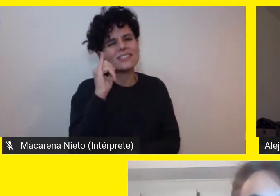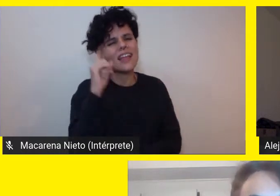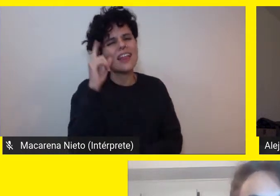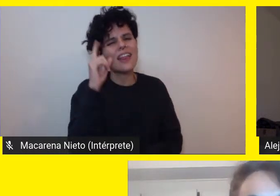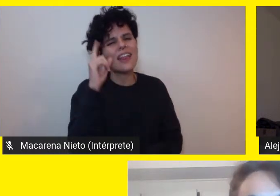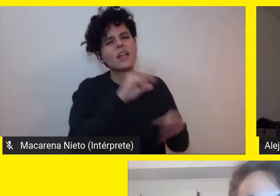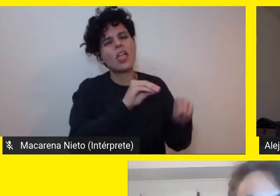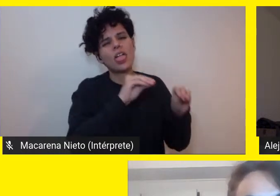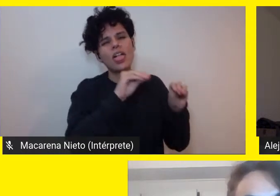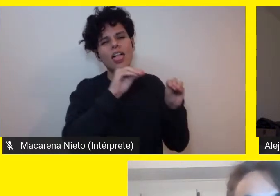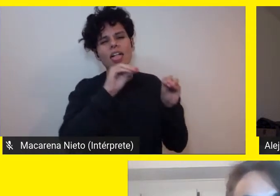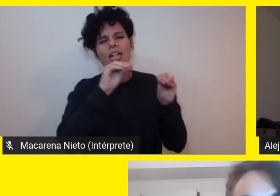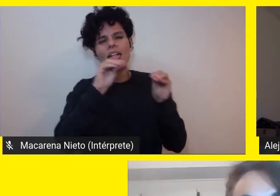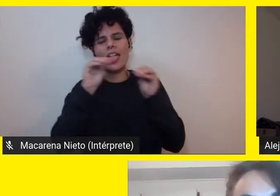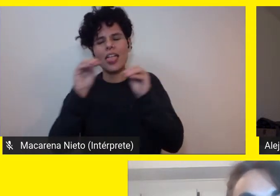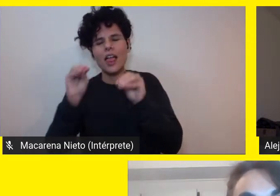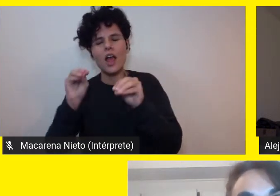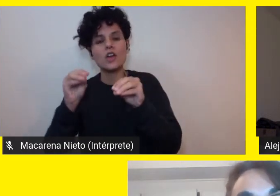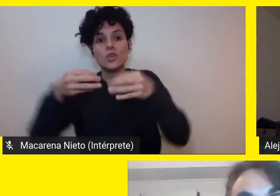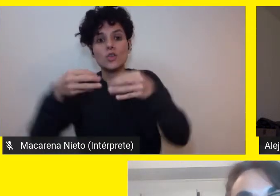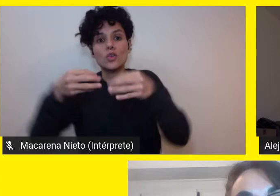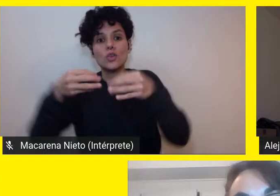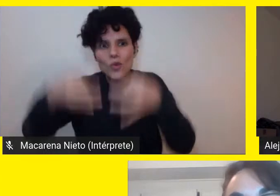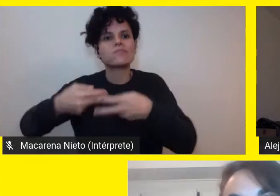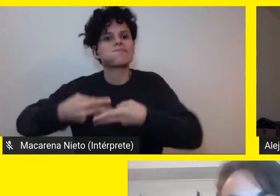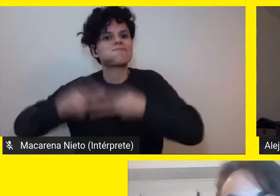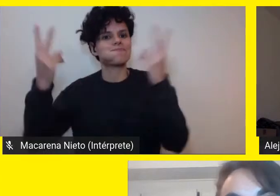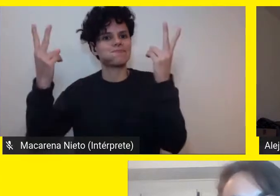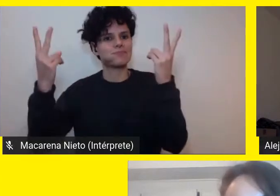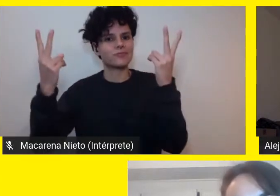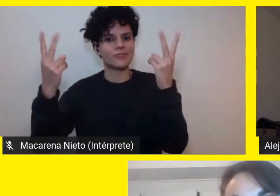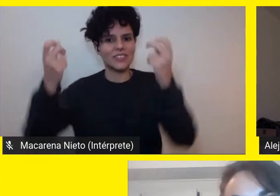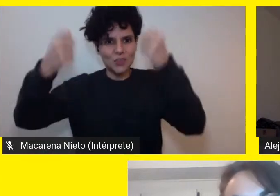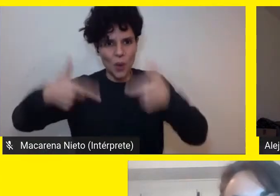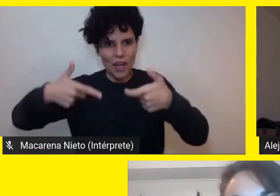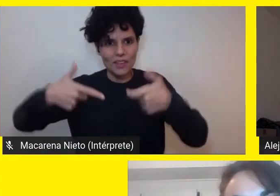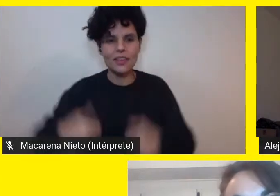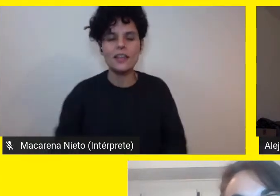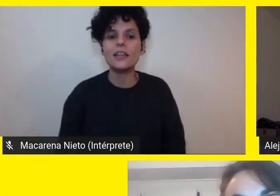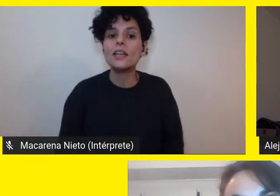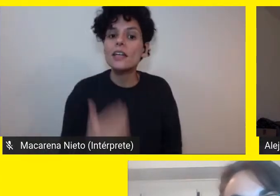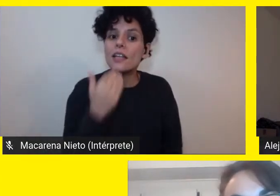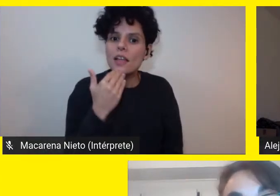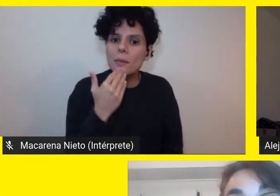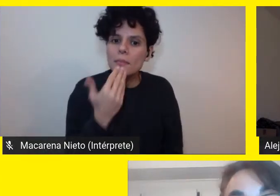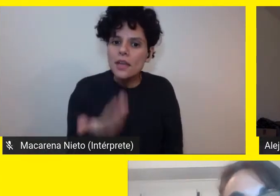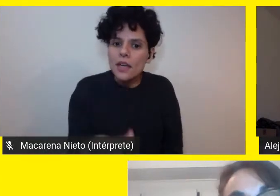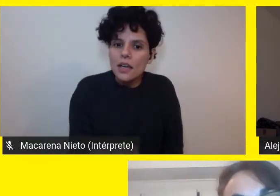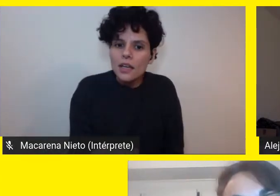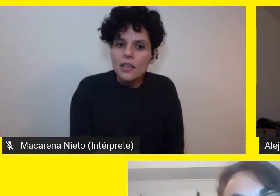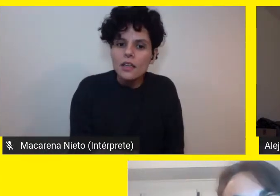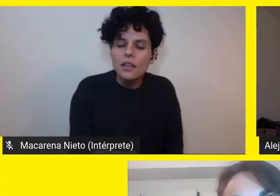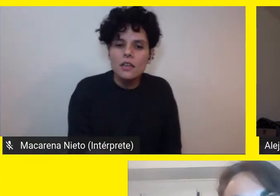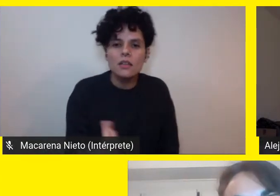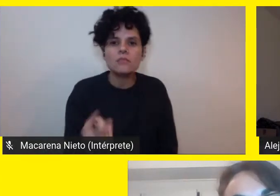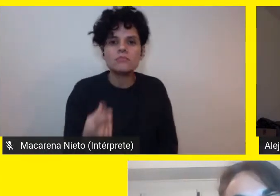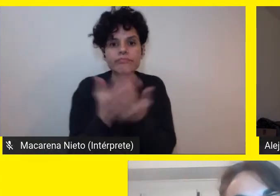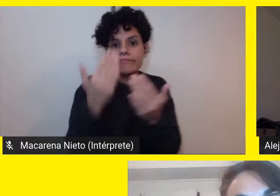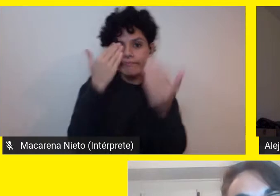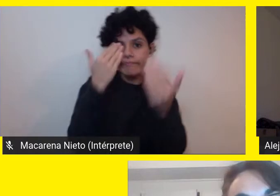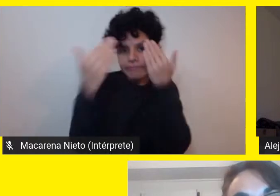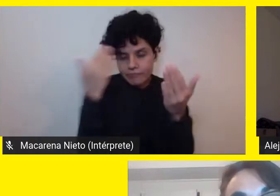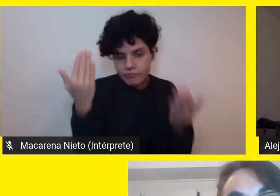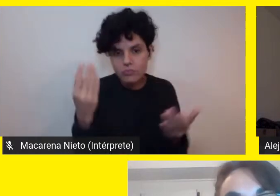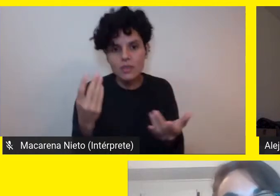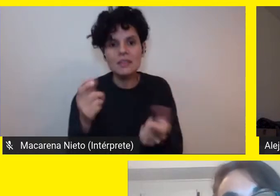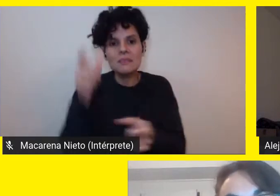hizo. Y partir haciendo un reconocimiento también a las compañeras y al compañero panelistas